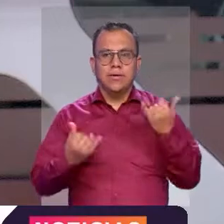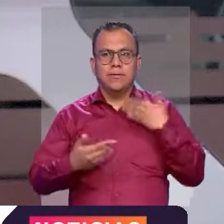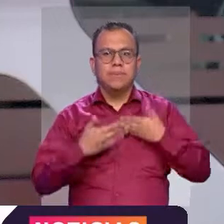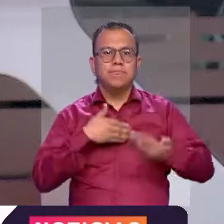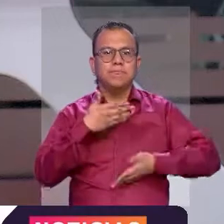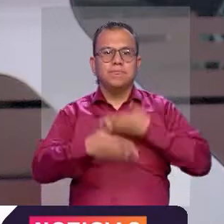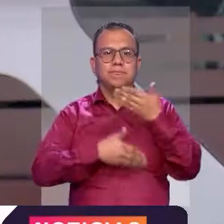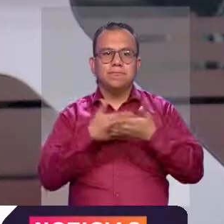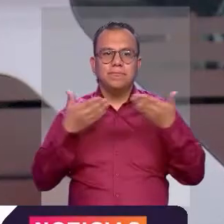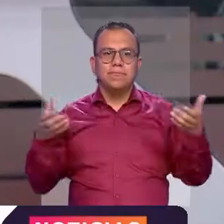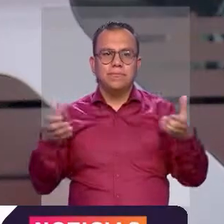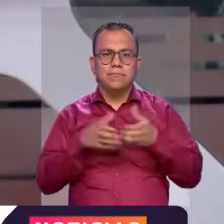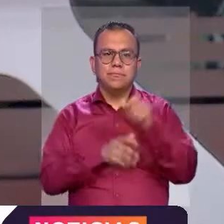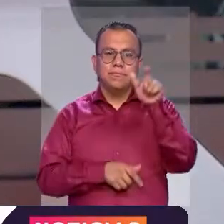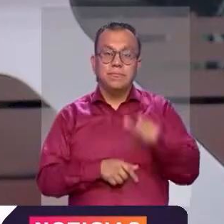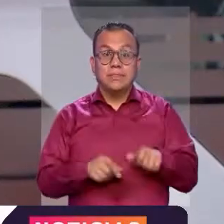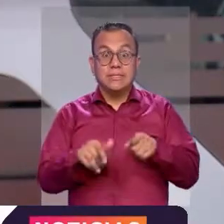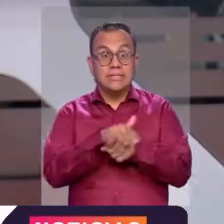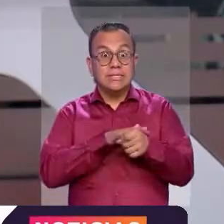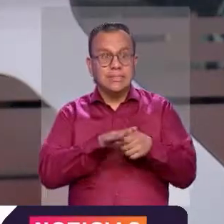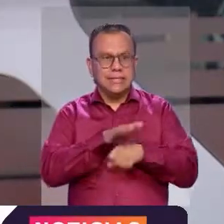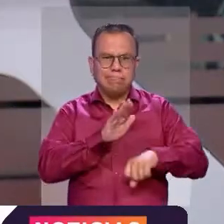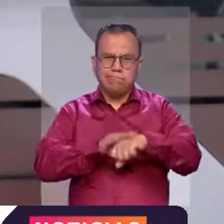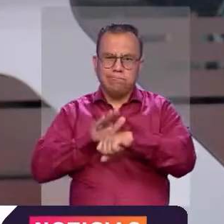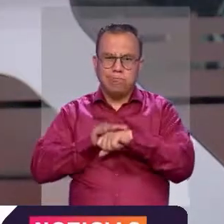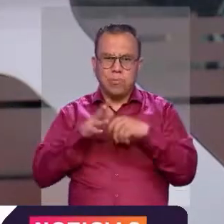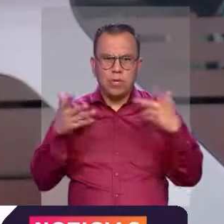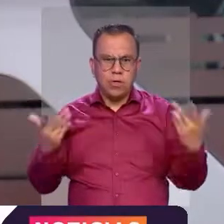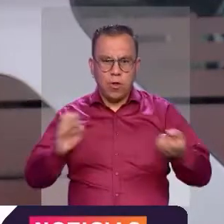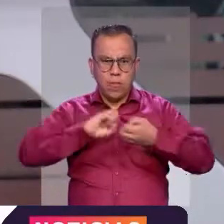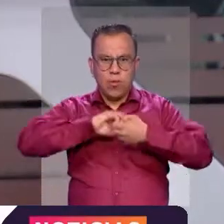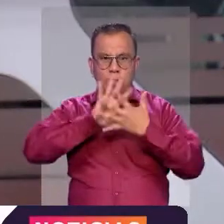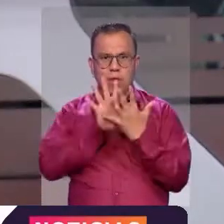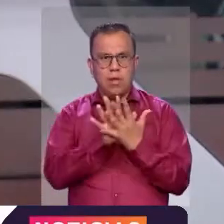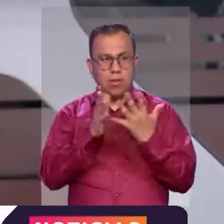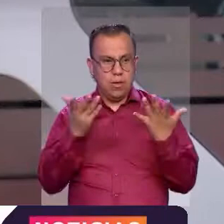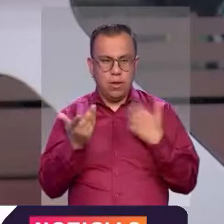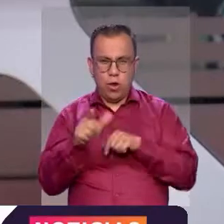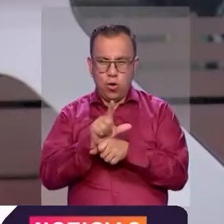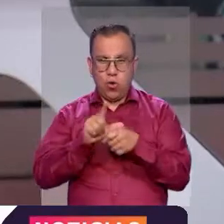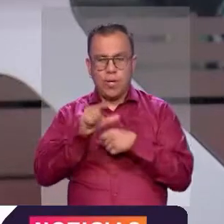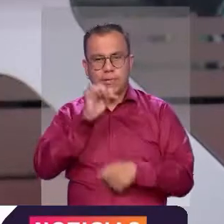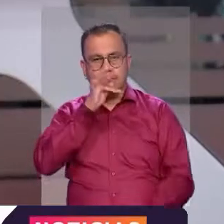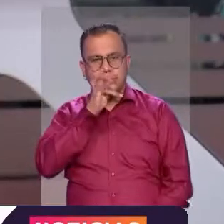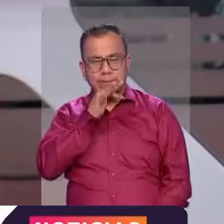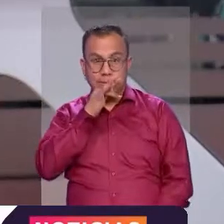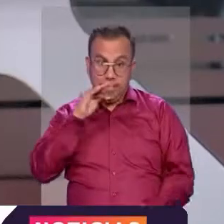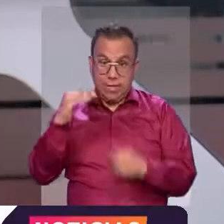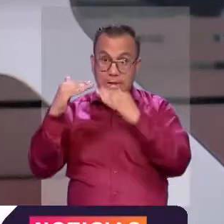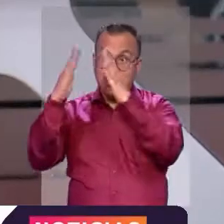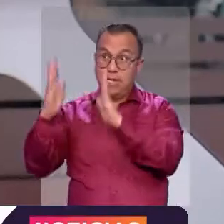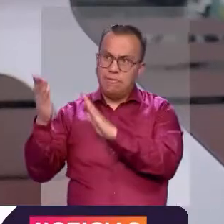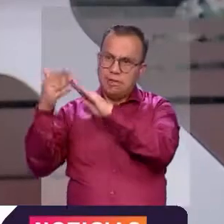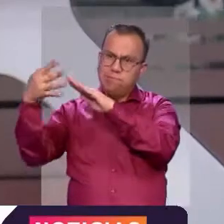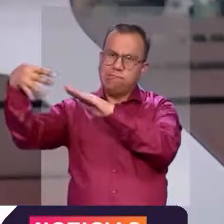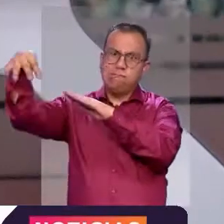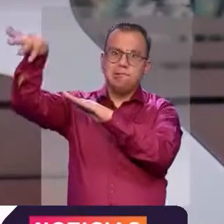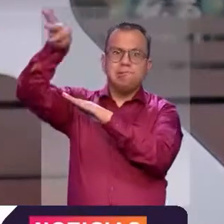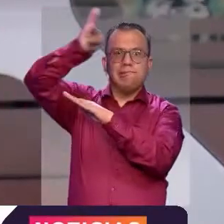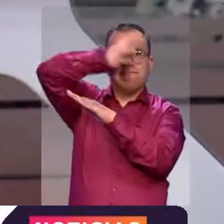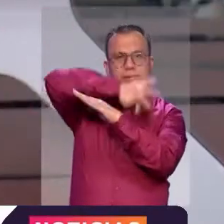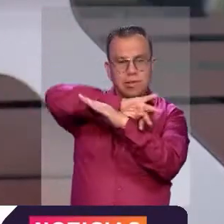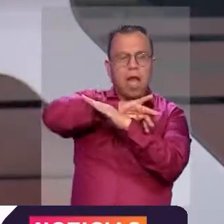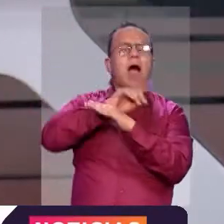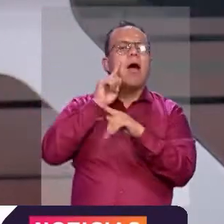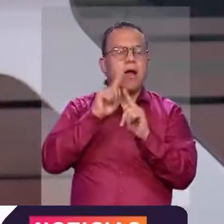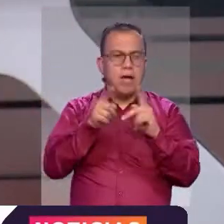Les cuento que una alarmante situación se vivió en el sector de galerías en la localidad Teusaquillo. El techo de un edificio cayó sobre varias